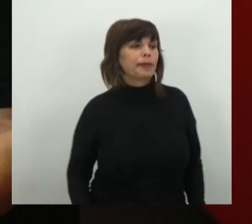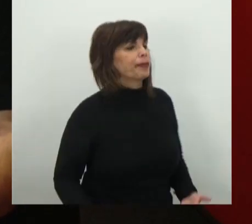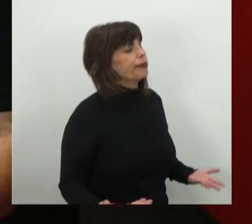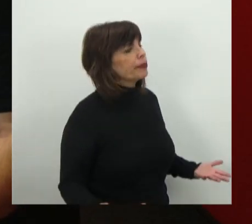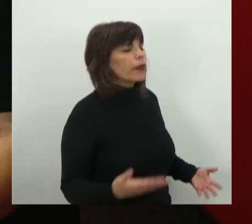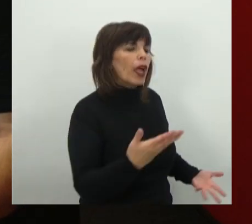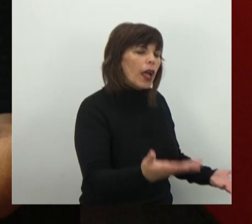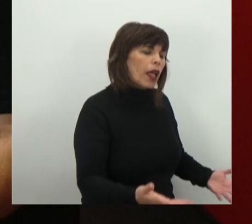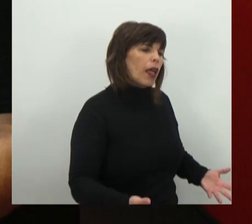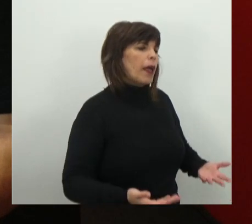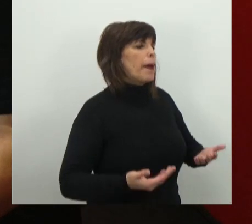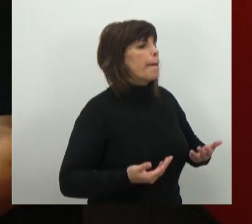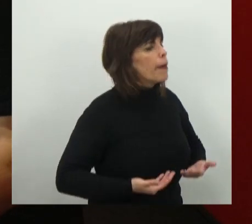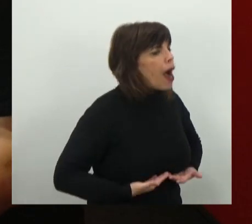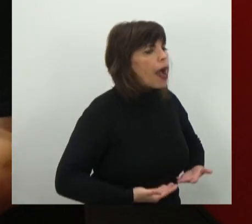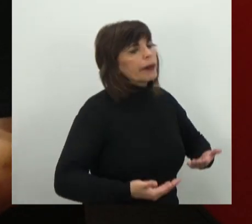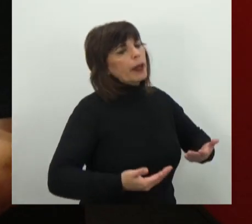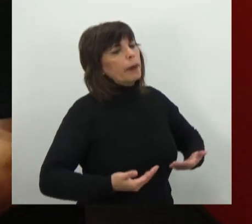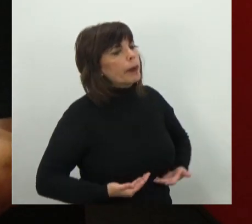afanada y turbada estás con muchas cosas.